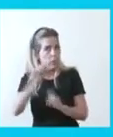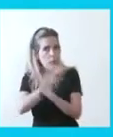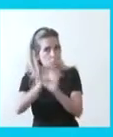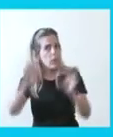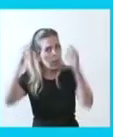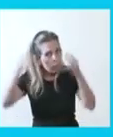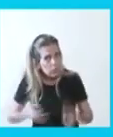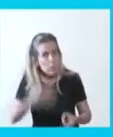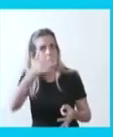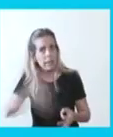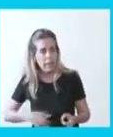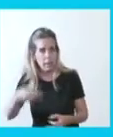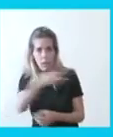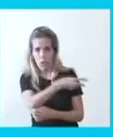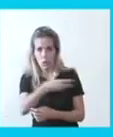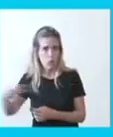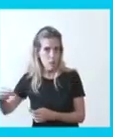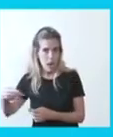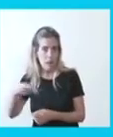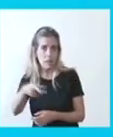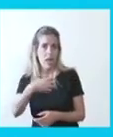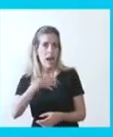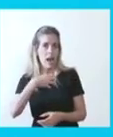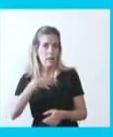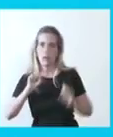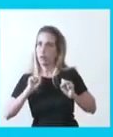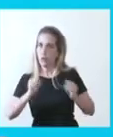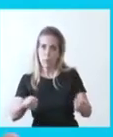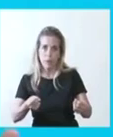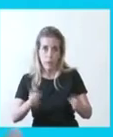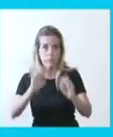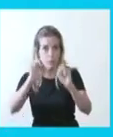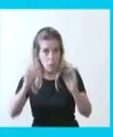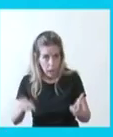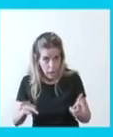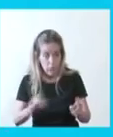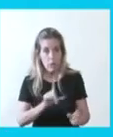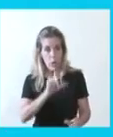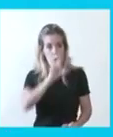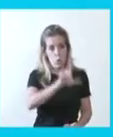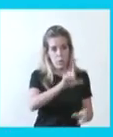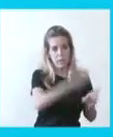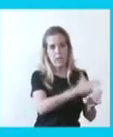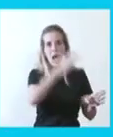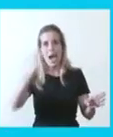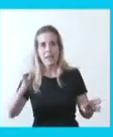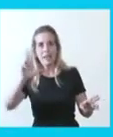alumnos no van a tener clases. ¿De acuerdo? Desde mañana hasta el día 31 de marzo.